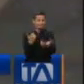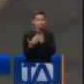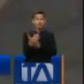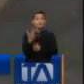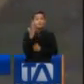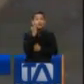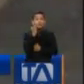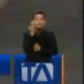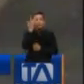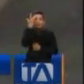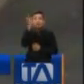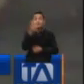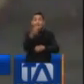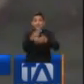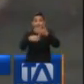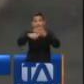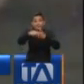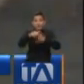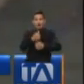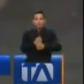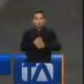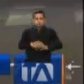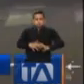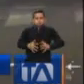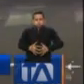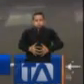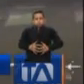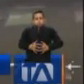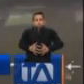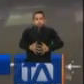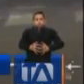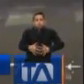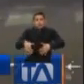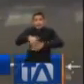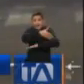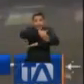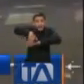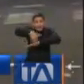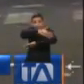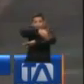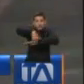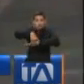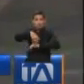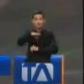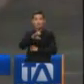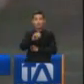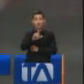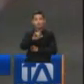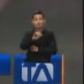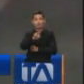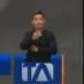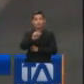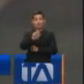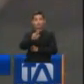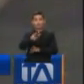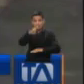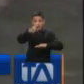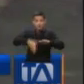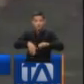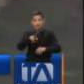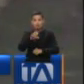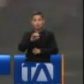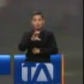una madre al ver que su hija estaba a punto de dar a luz en plena vereda de las calles Bolívar y Rocafuerte en el centro histórico de Quito.